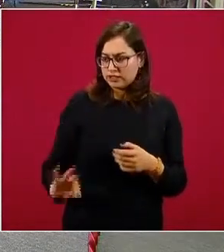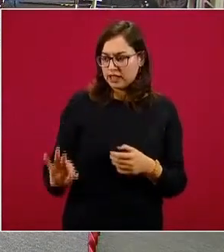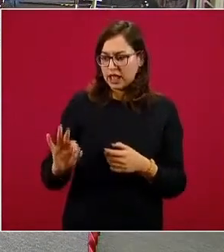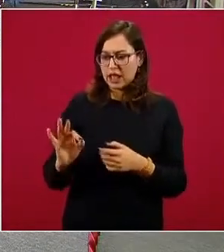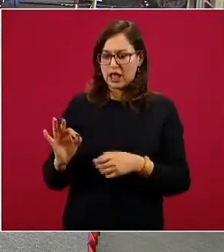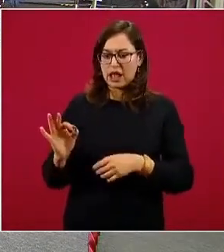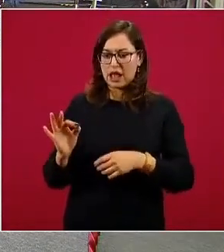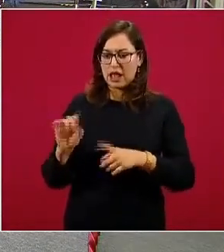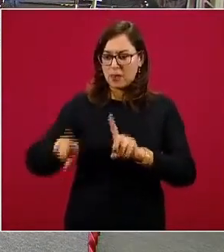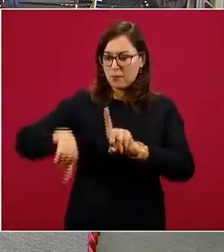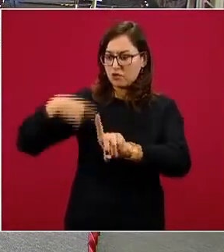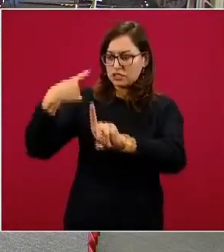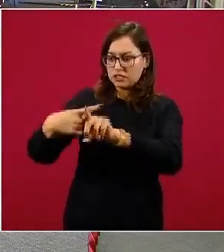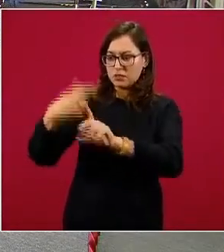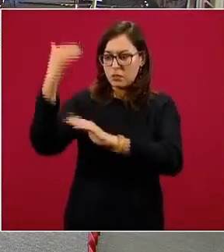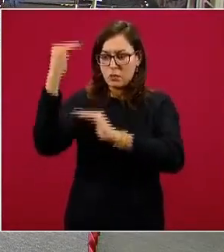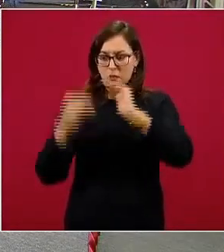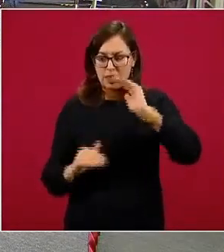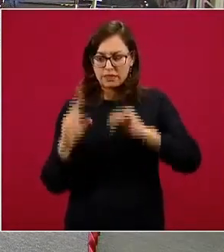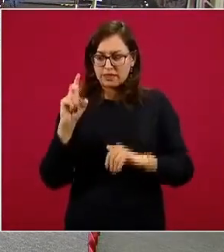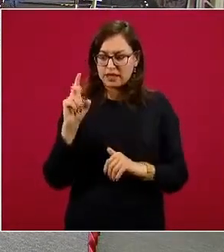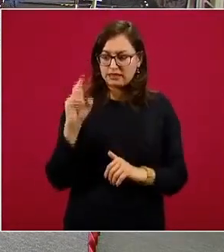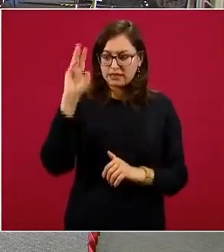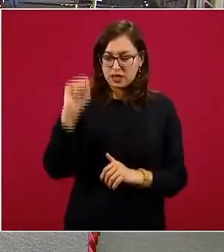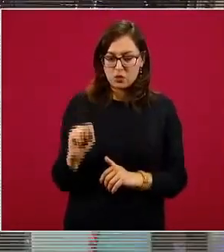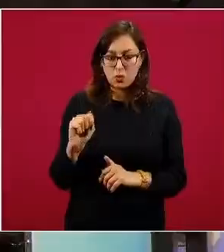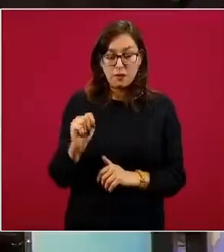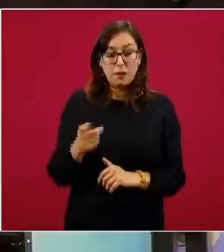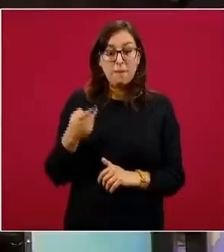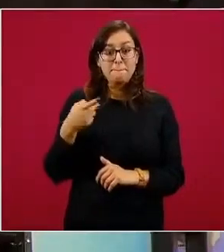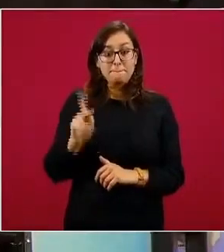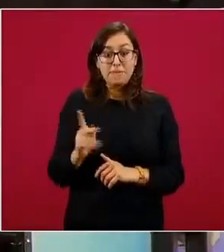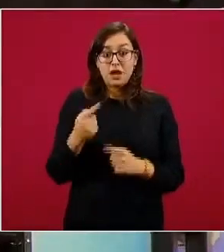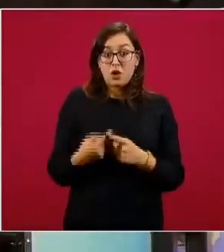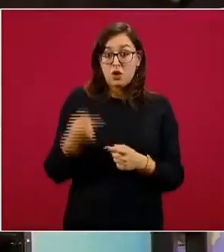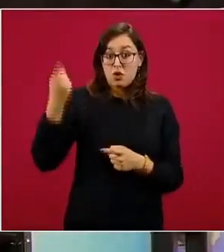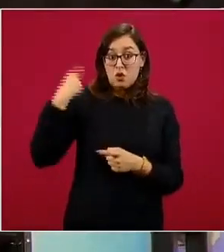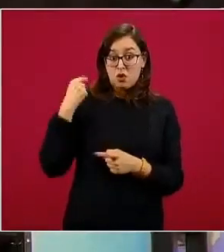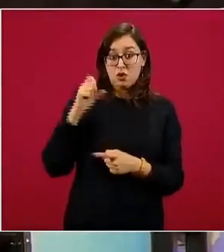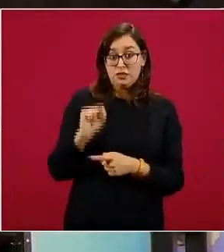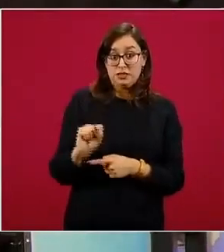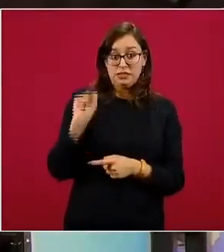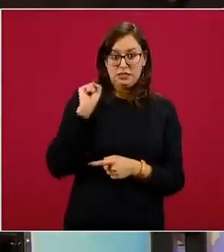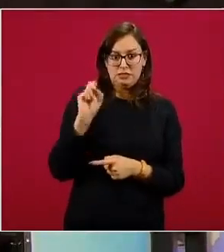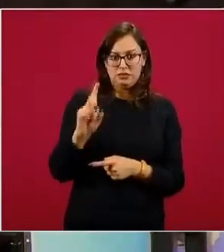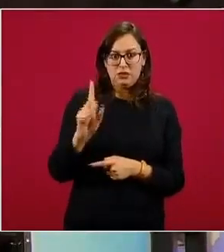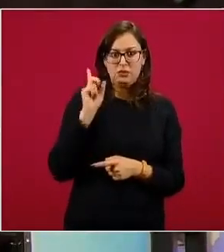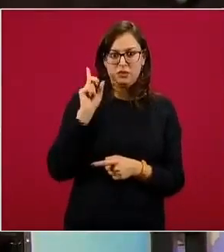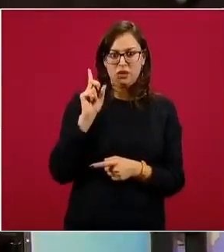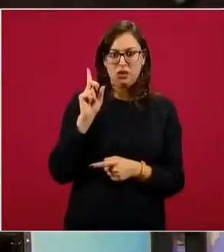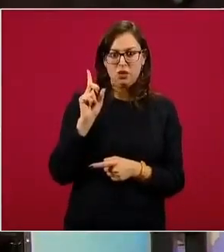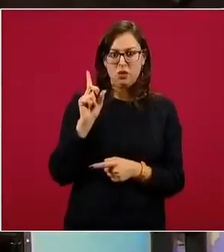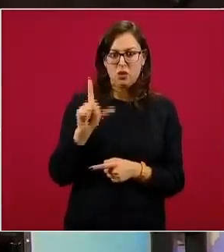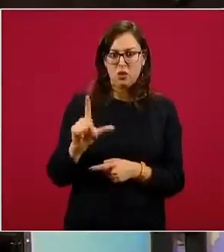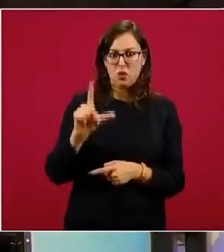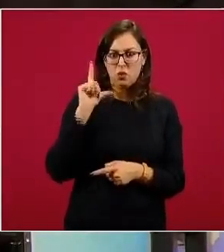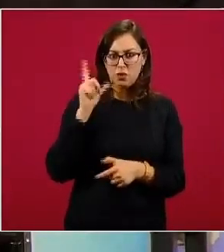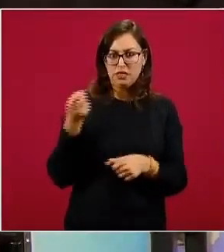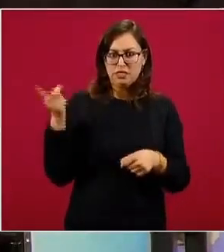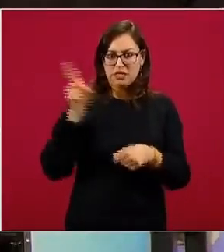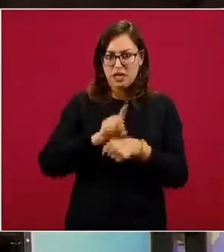¿Pudiera aumentar ahora con este fin largo que tuvimos de Día de Muertos? Y más o menos como para cuándo